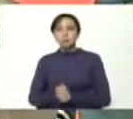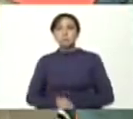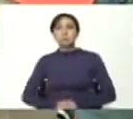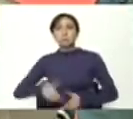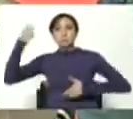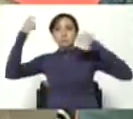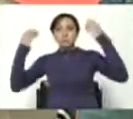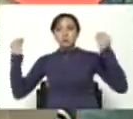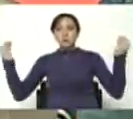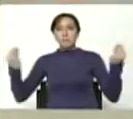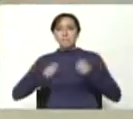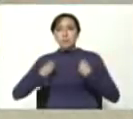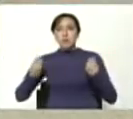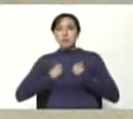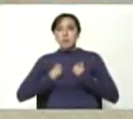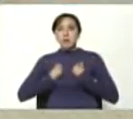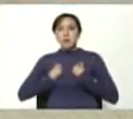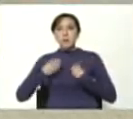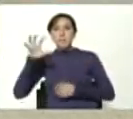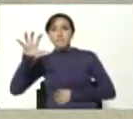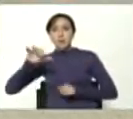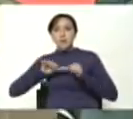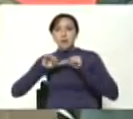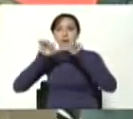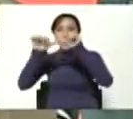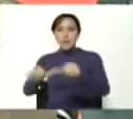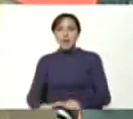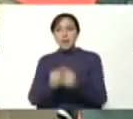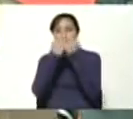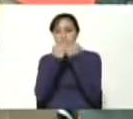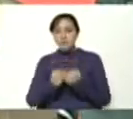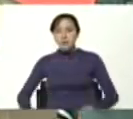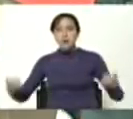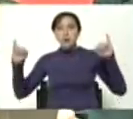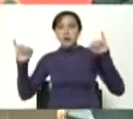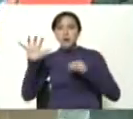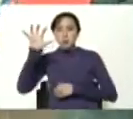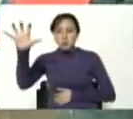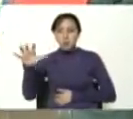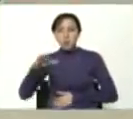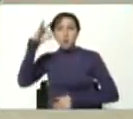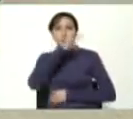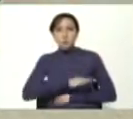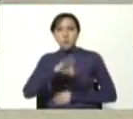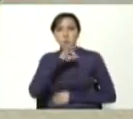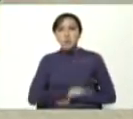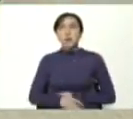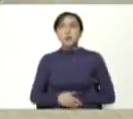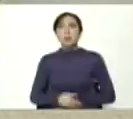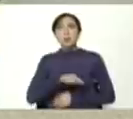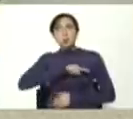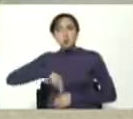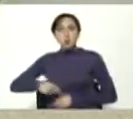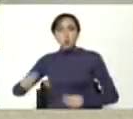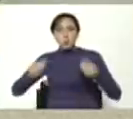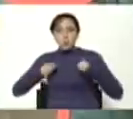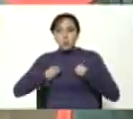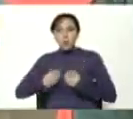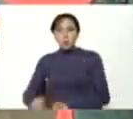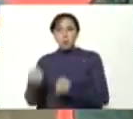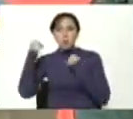vive. La patria sigue. Independencia y patria socialista. Viviremos y